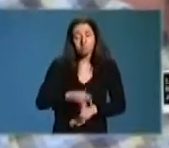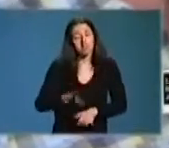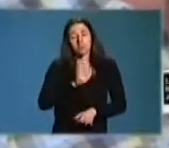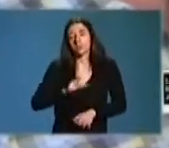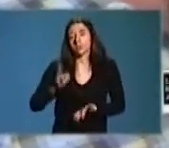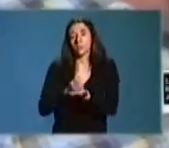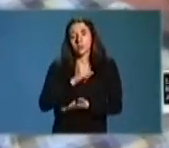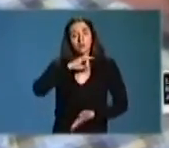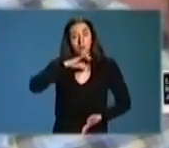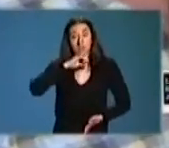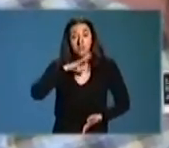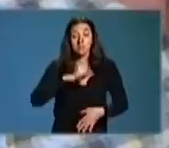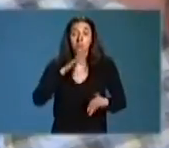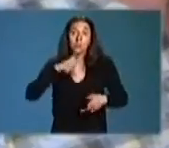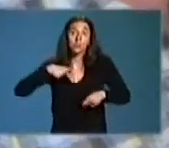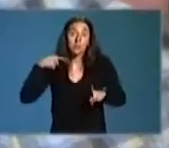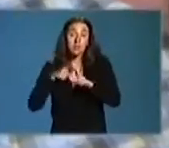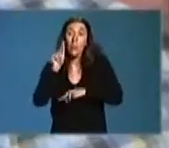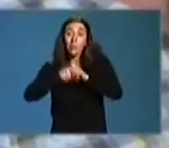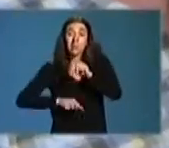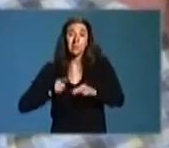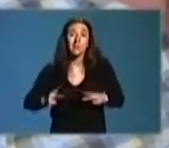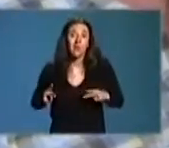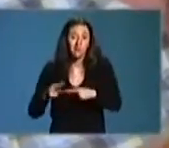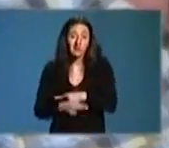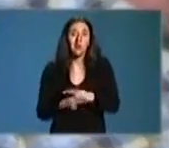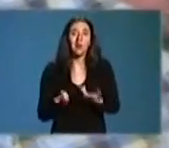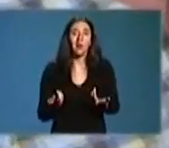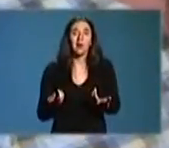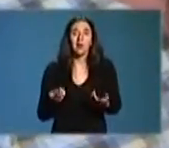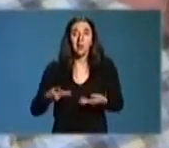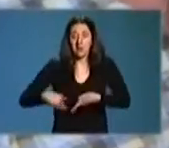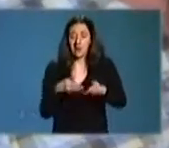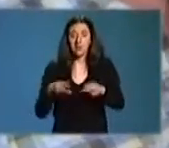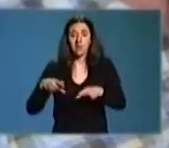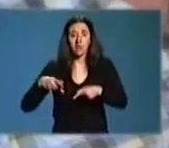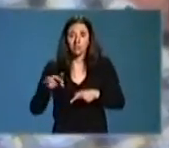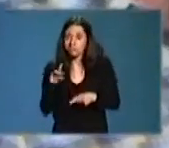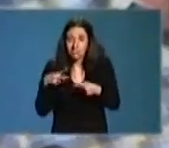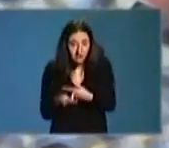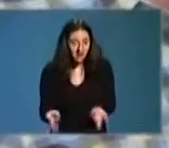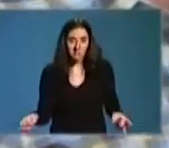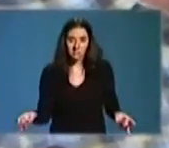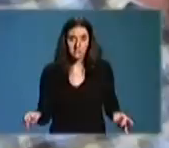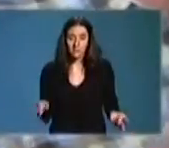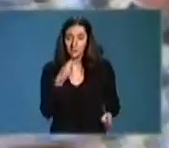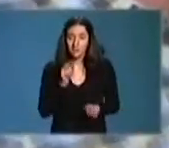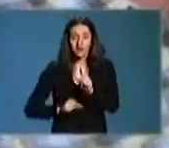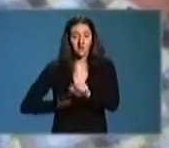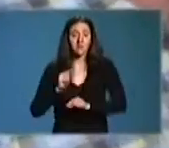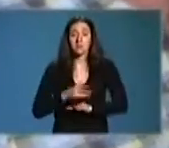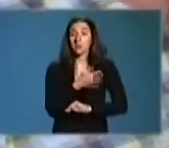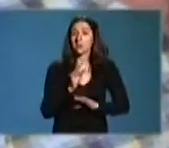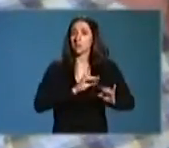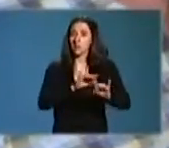de eliminar los vertidos que caen al río de contaminar las aguas y después que incluso los